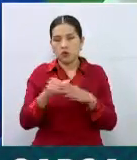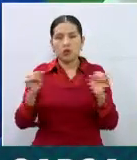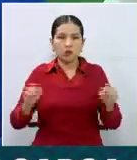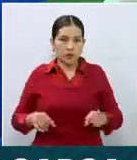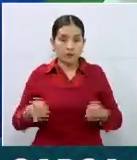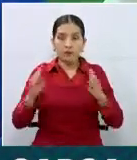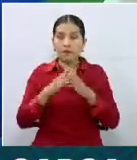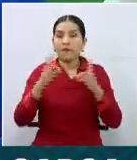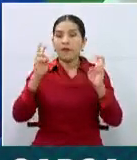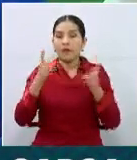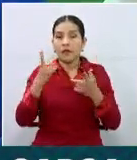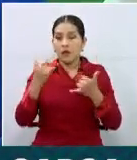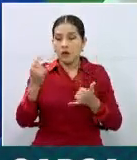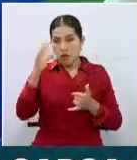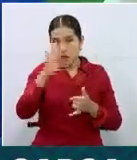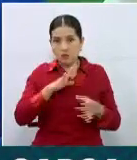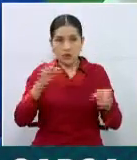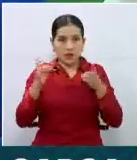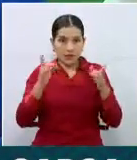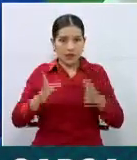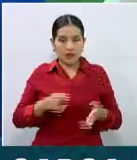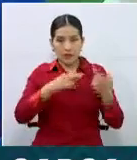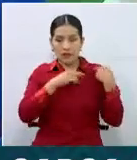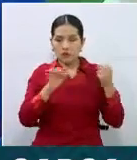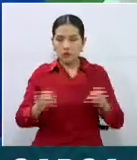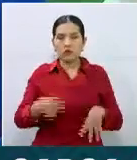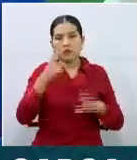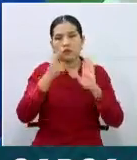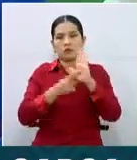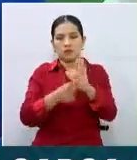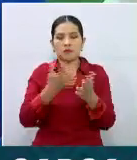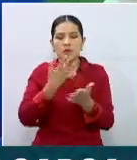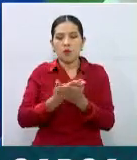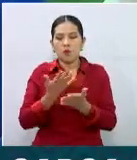de SAPSA en liquidación pueda presentarme un plan y que